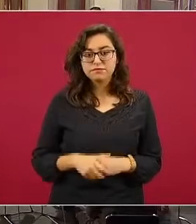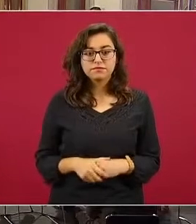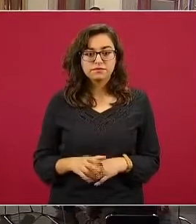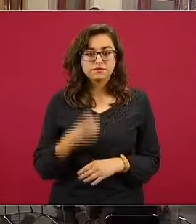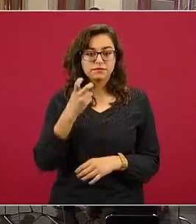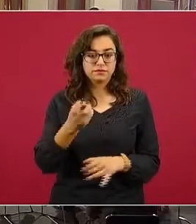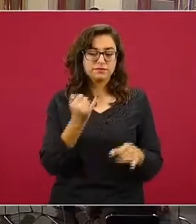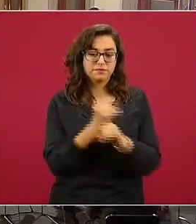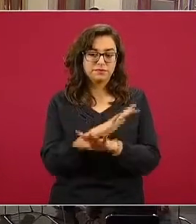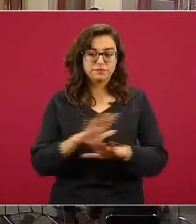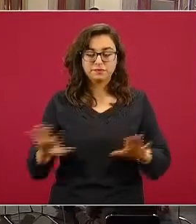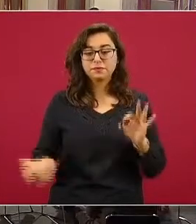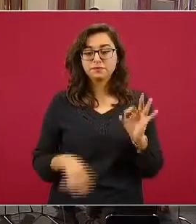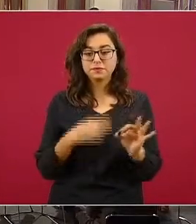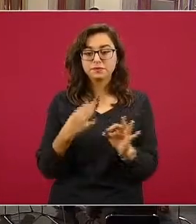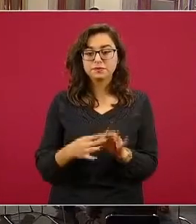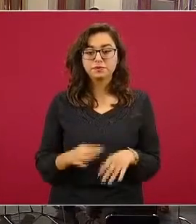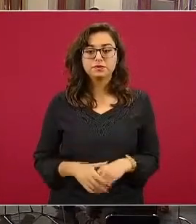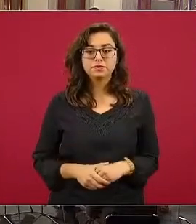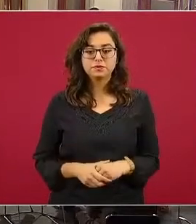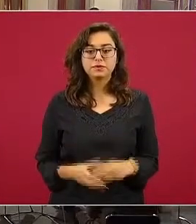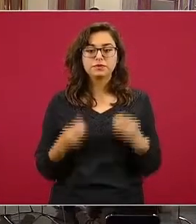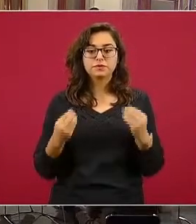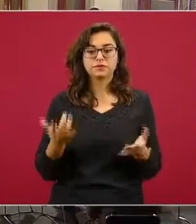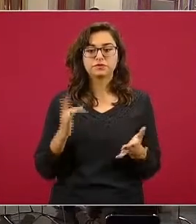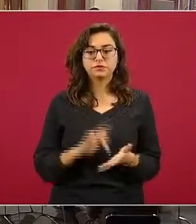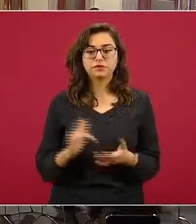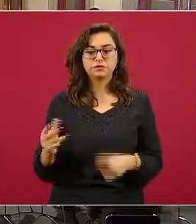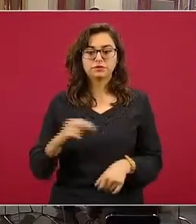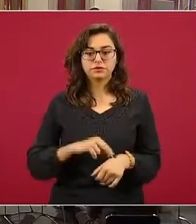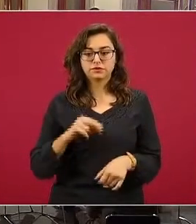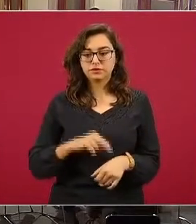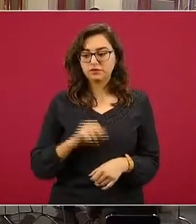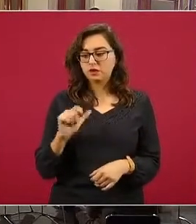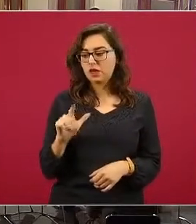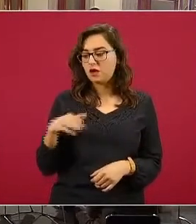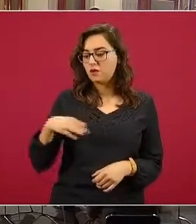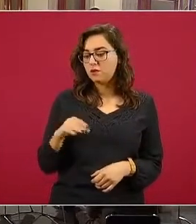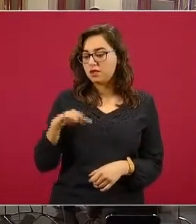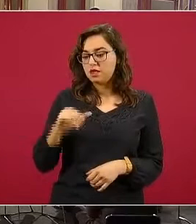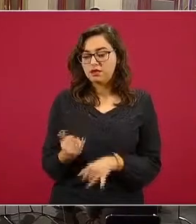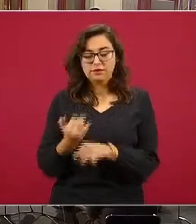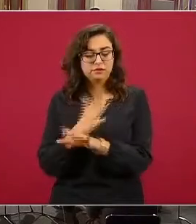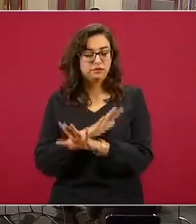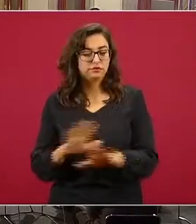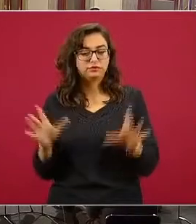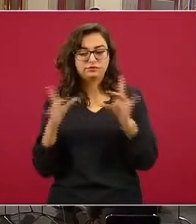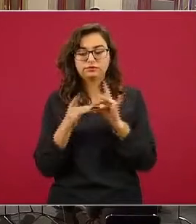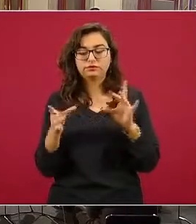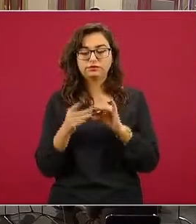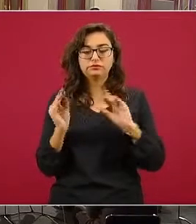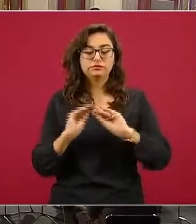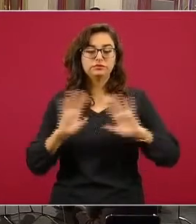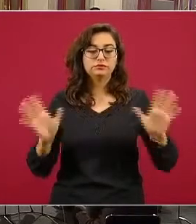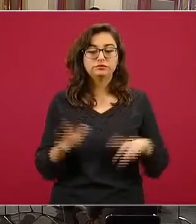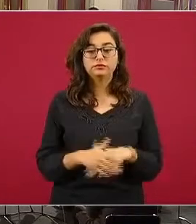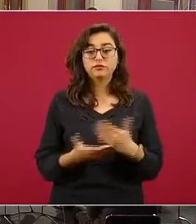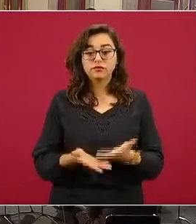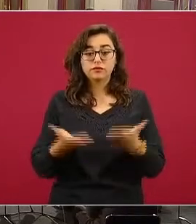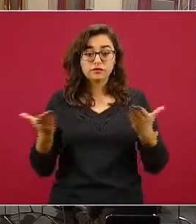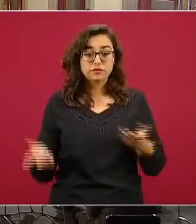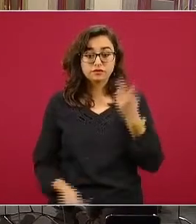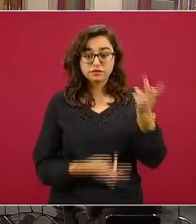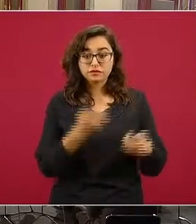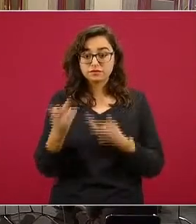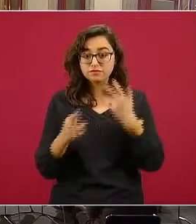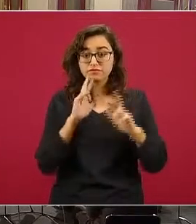Sería la información para esta noche. Muchas gracias, doctora Lomía, por esta detallada información. Antes de entrar a las preguntas